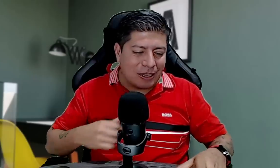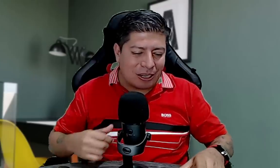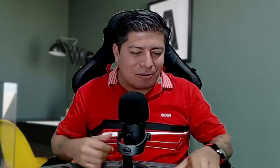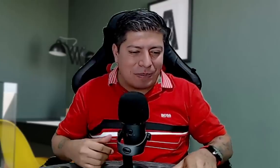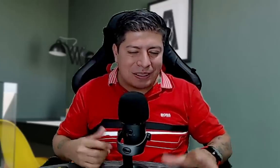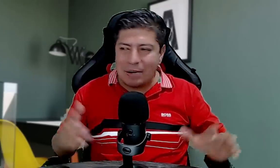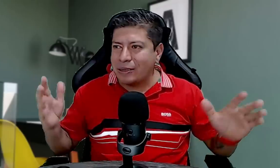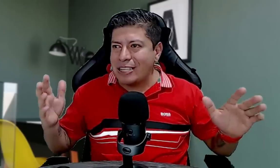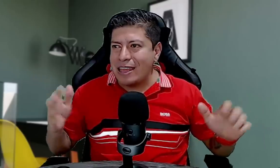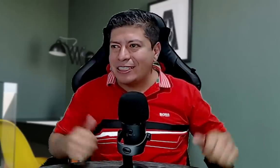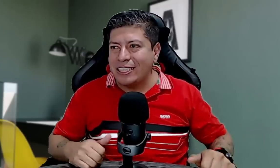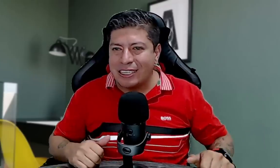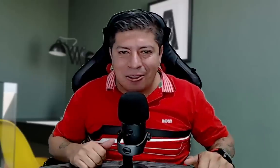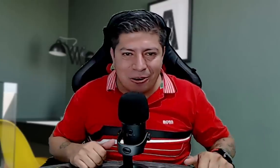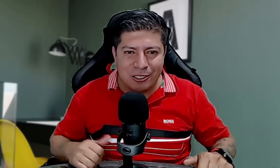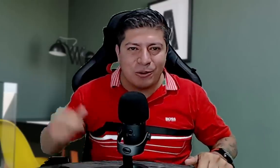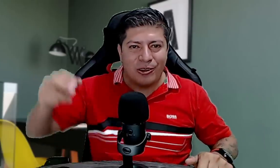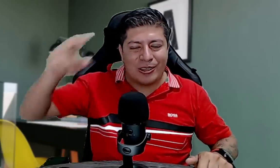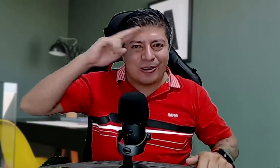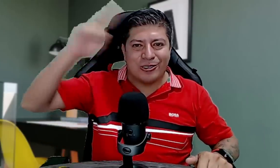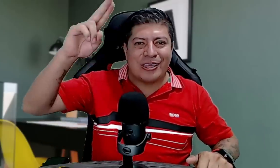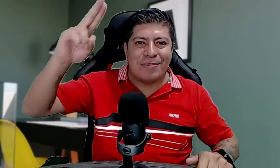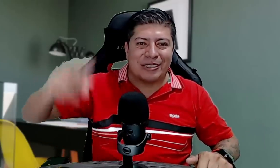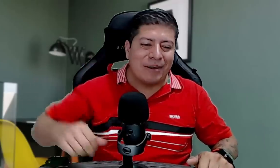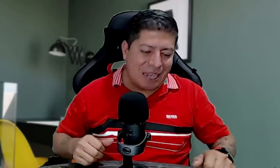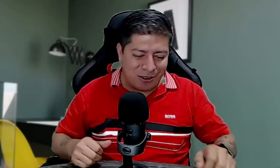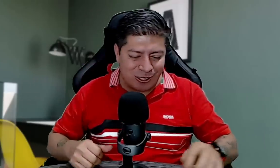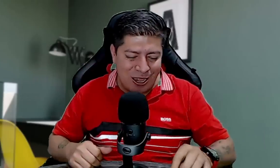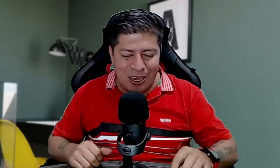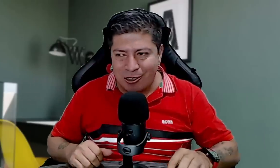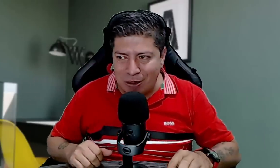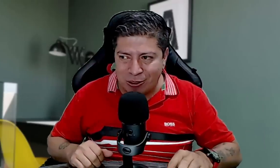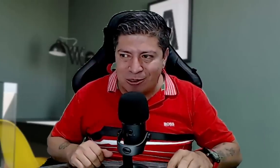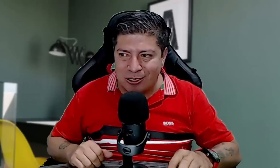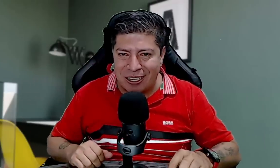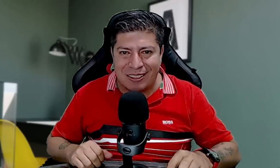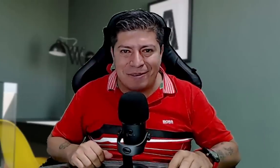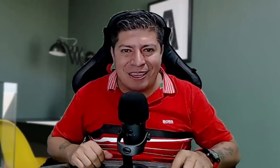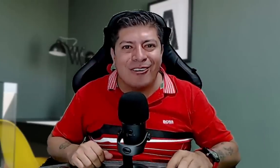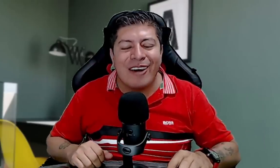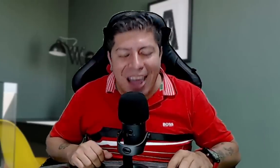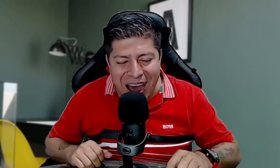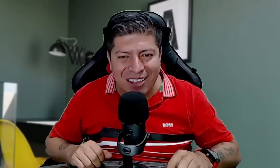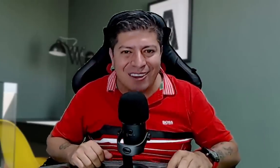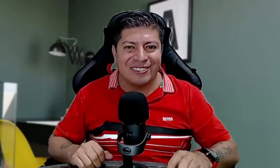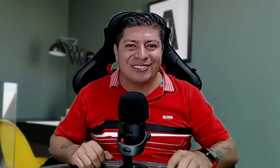suscríbase no deje de compartir Pues nada si el creador no dispone de otra cosa damas caballeros nos vemos en un siguiente video adiós